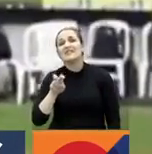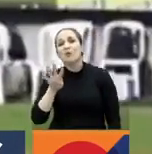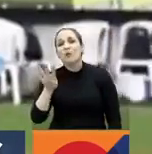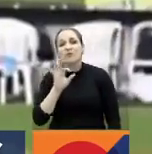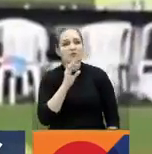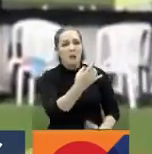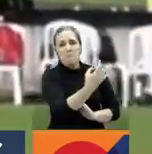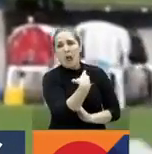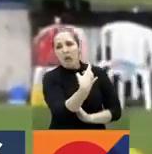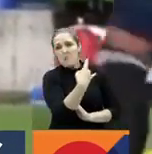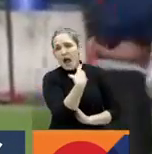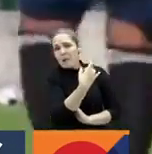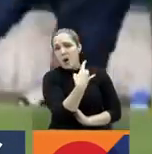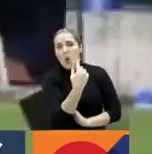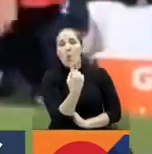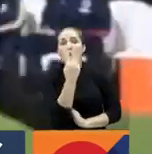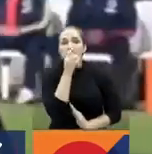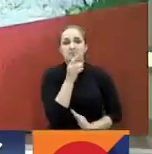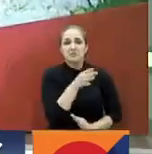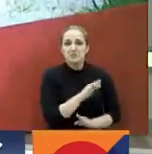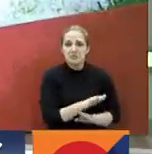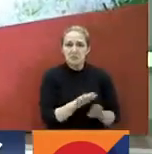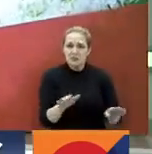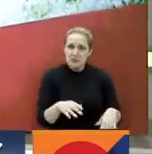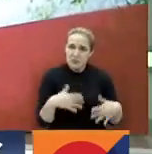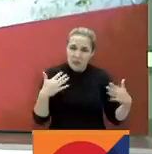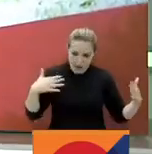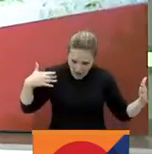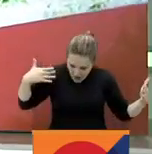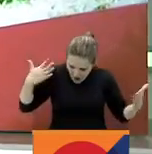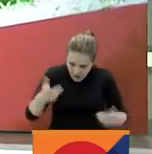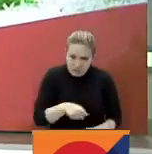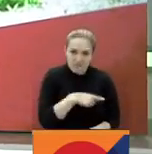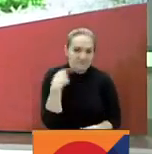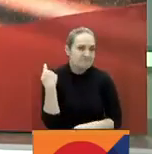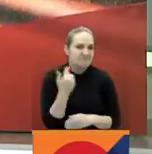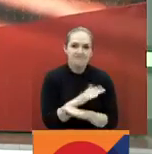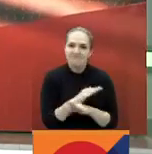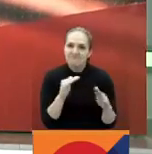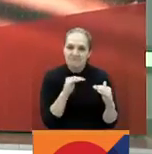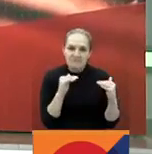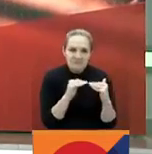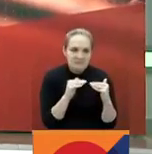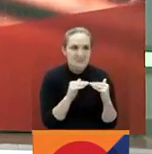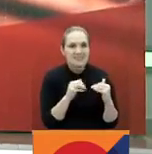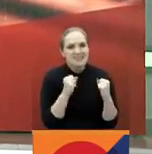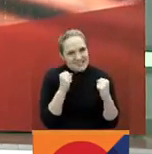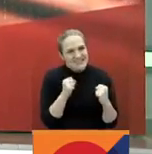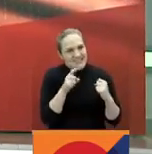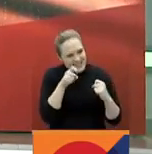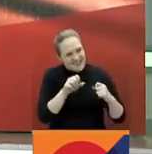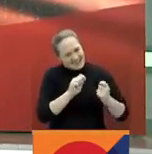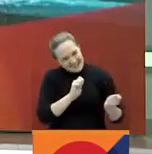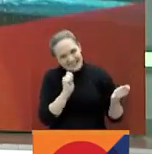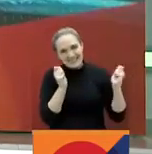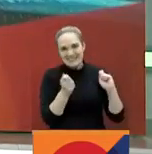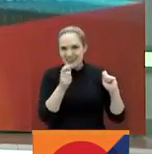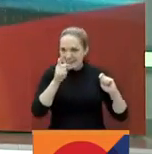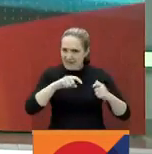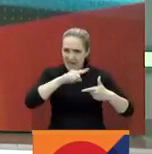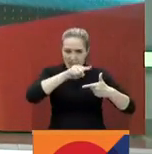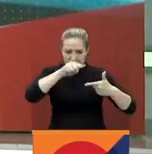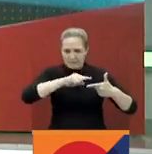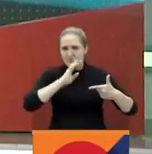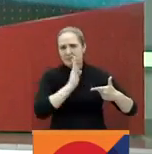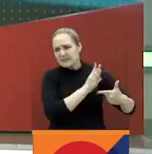1974. Gol del gigante Willington Ortiz. Desde esa época no le ganamos al combinado Uruguay, así que hay que romper con varias estadísticas para